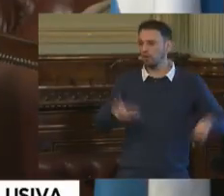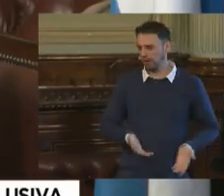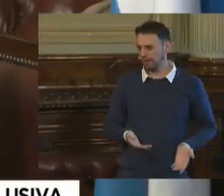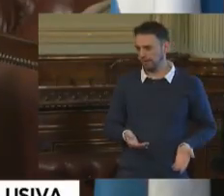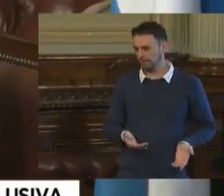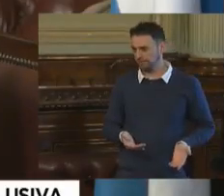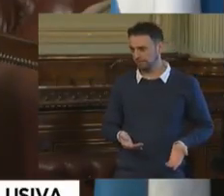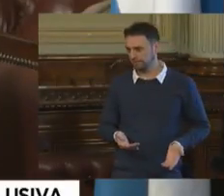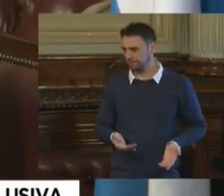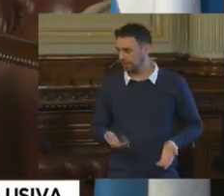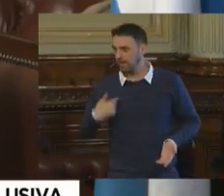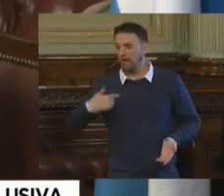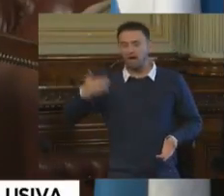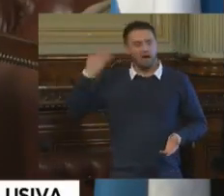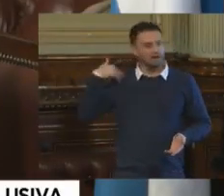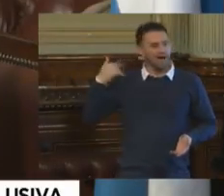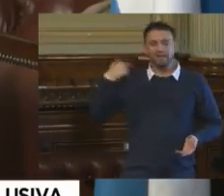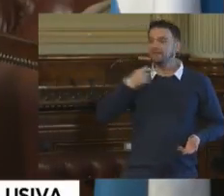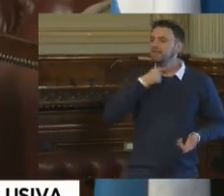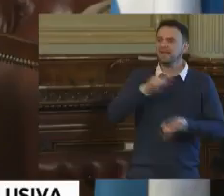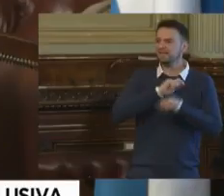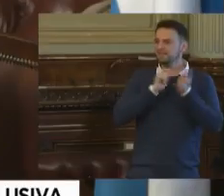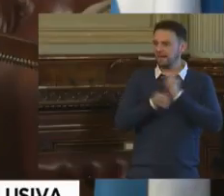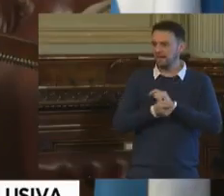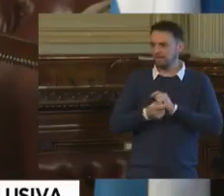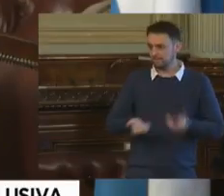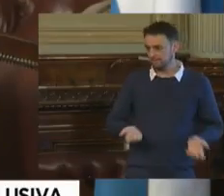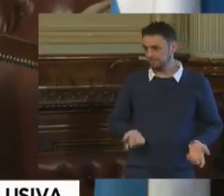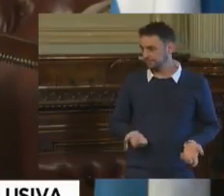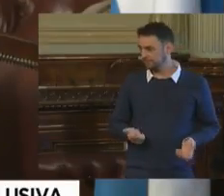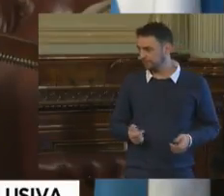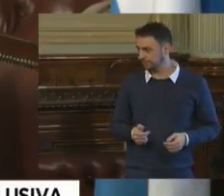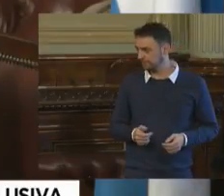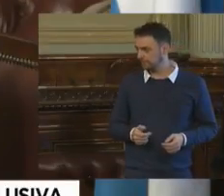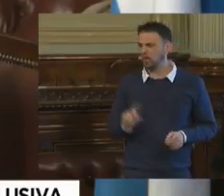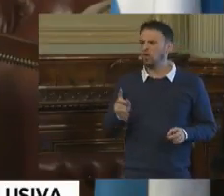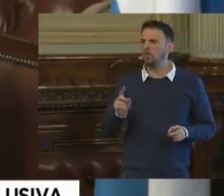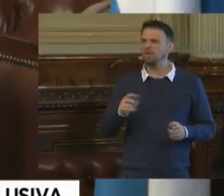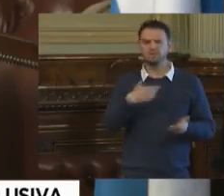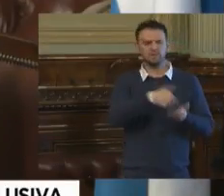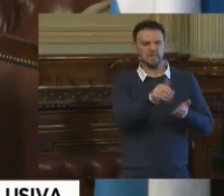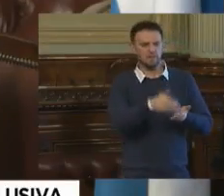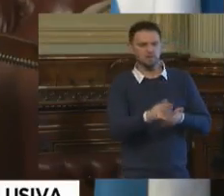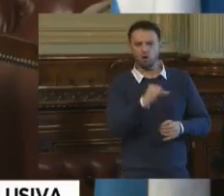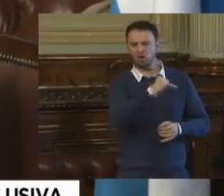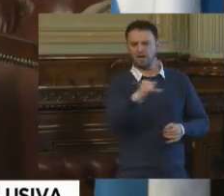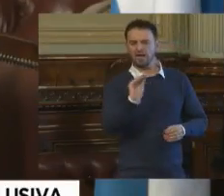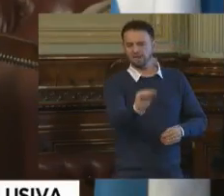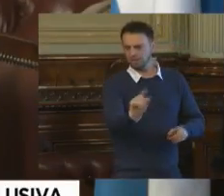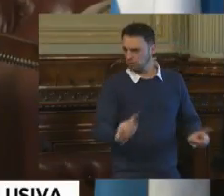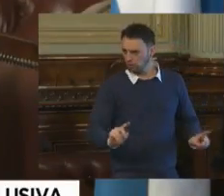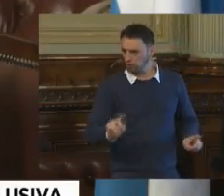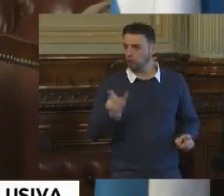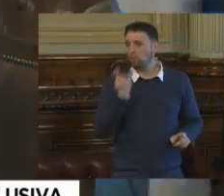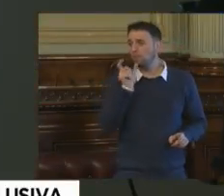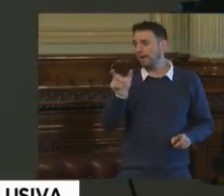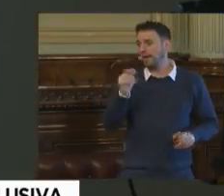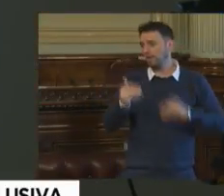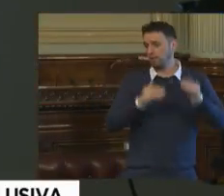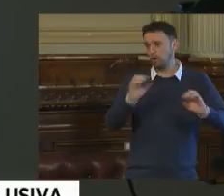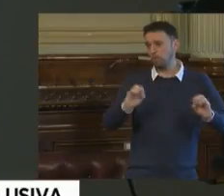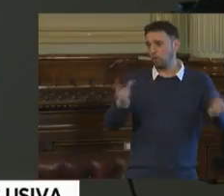términos que no tengan una carga peyorativa negativa etcétera pero hoy nosotros estamos